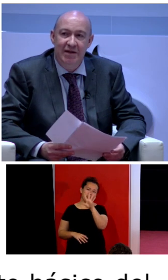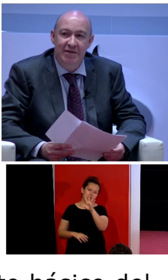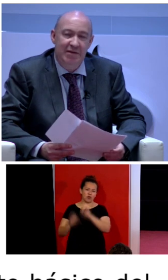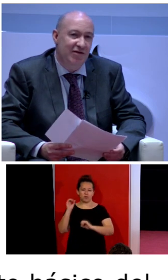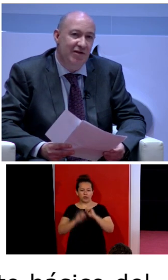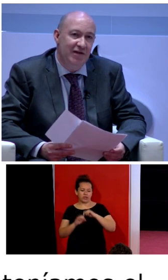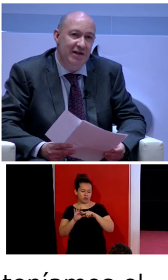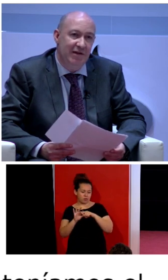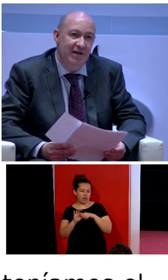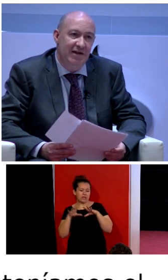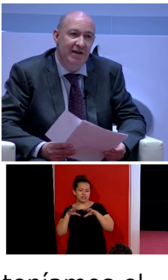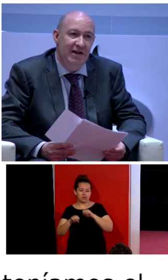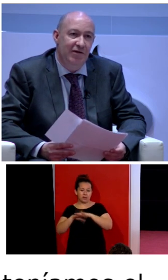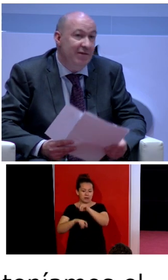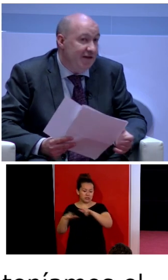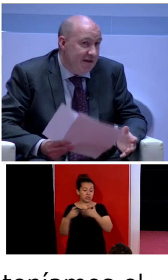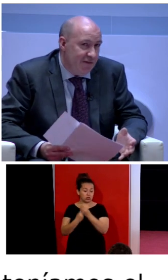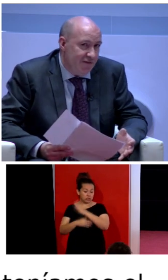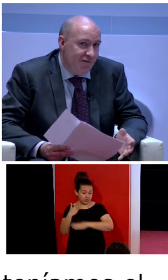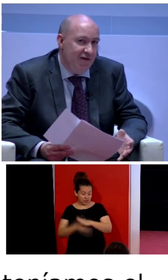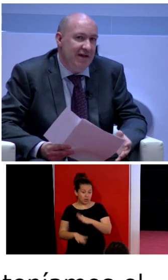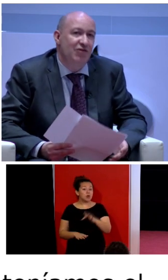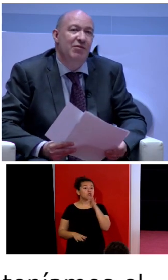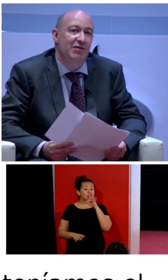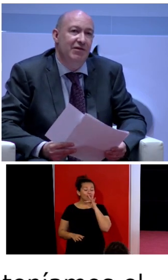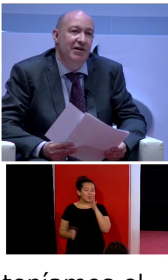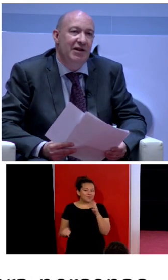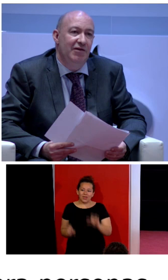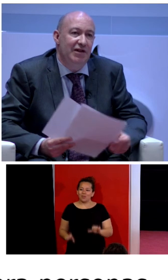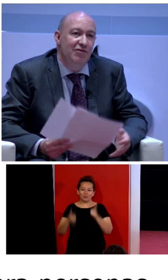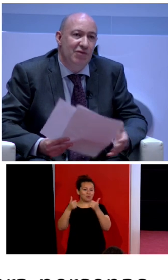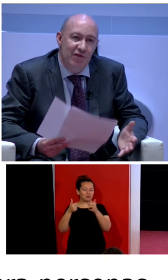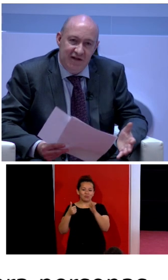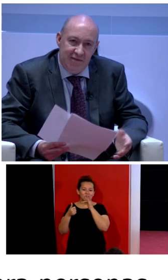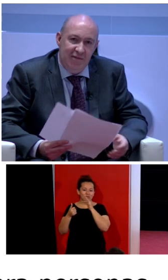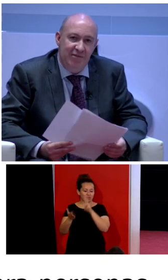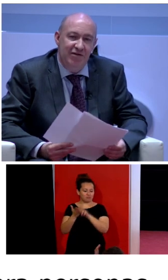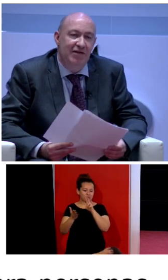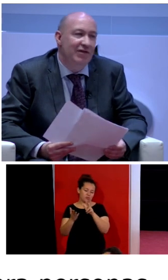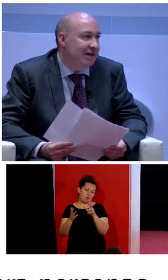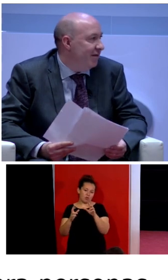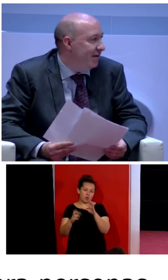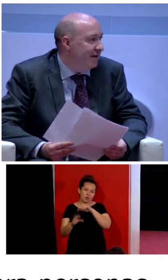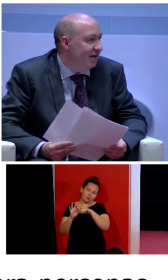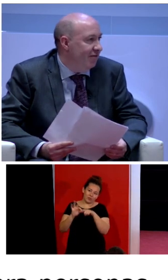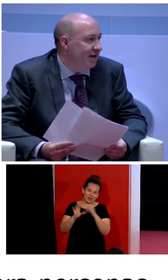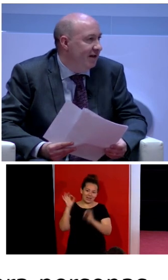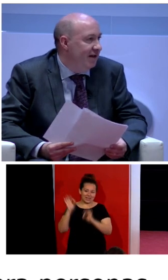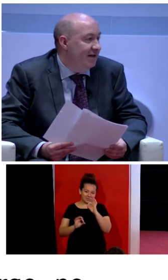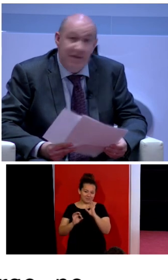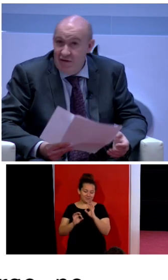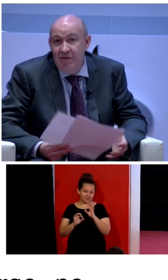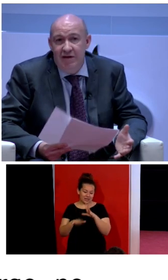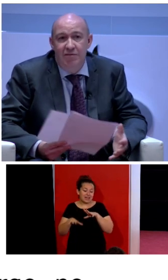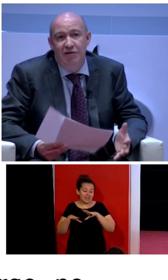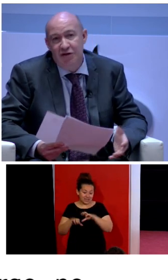reserva de plazas para personas con discapacidad. Todavía, sin embargo, no teníamos aprobado lo que es un cupo de reserva para personas con discapacidad intelectual.